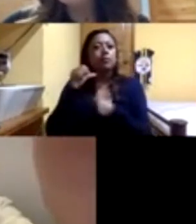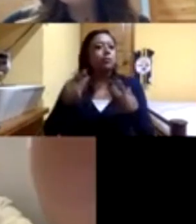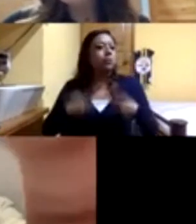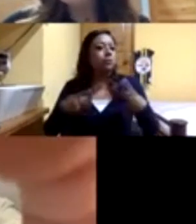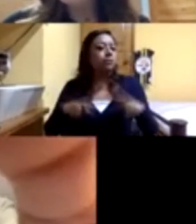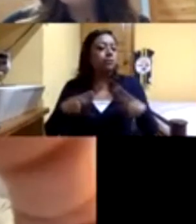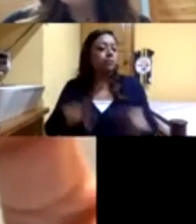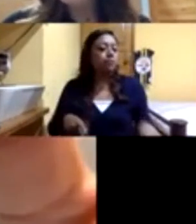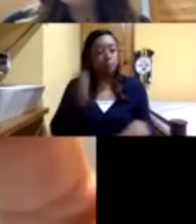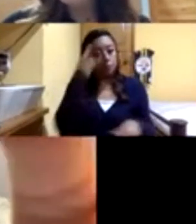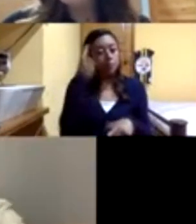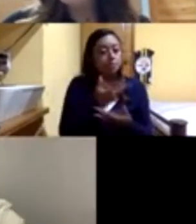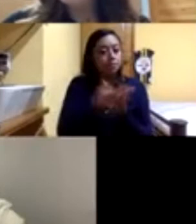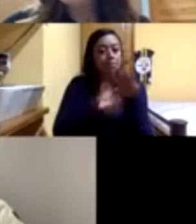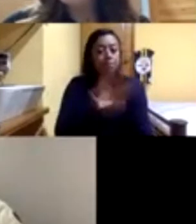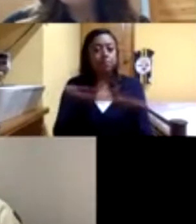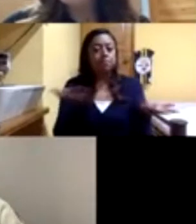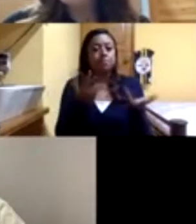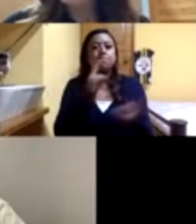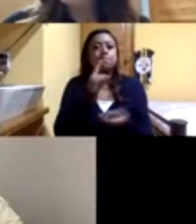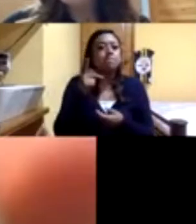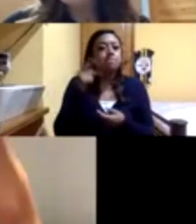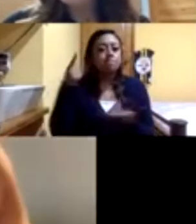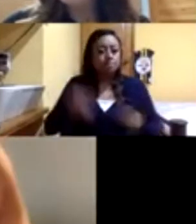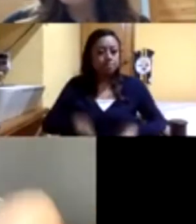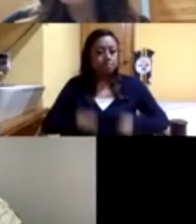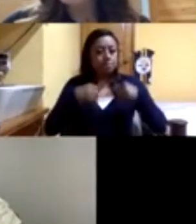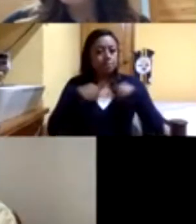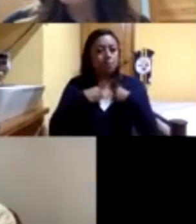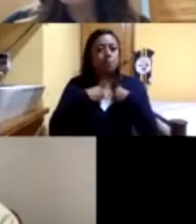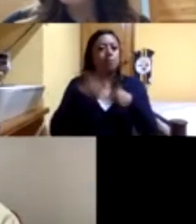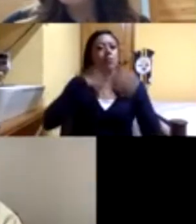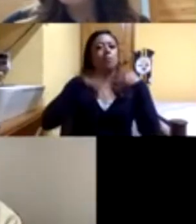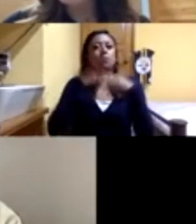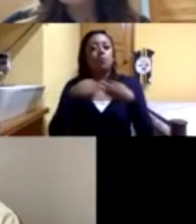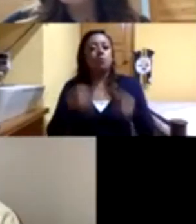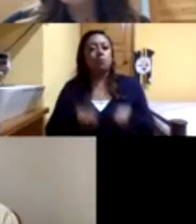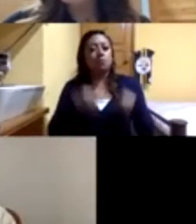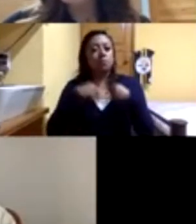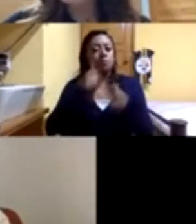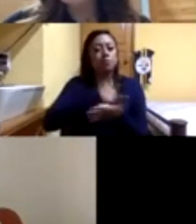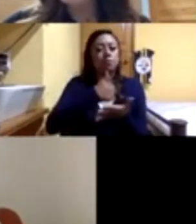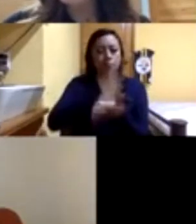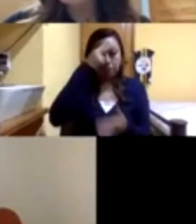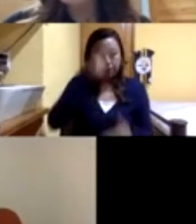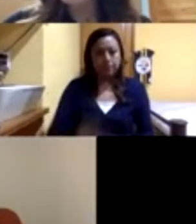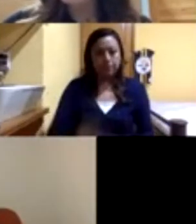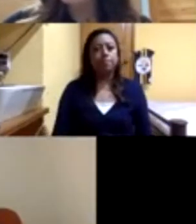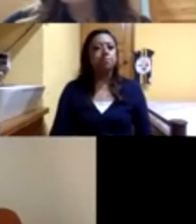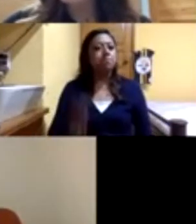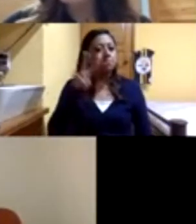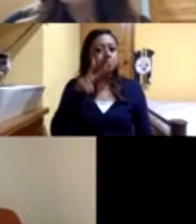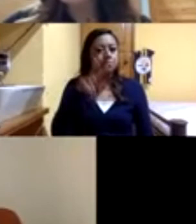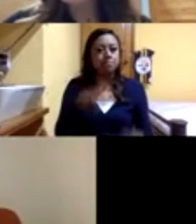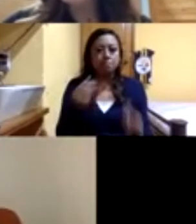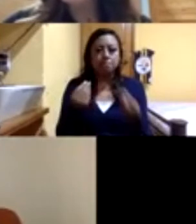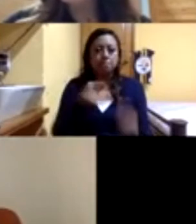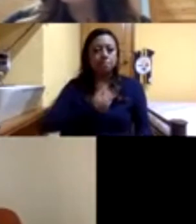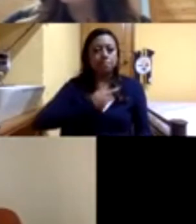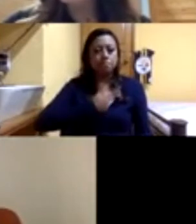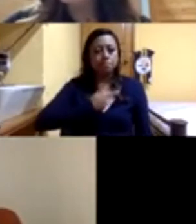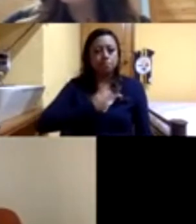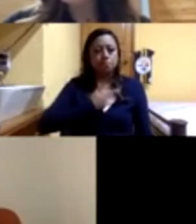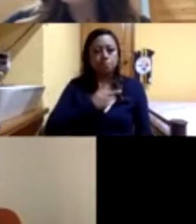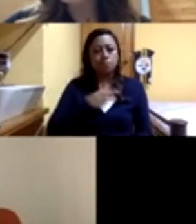quienes habitamos esta ciudad a través de las tareas que desempeñan. Realmente me da mucho gusto que participen